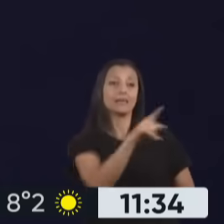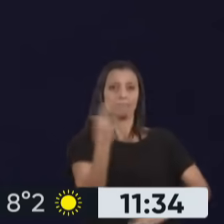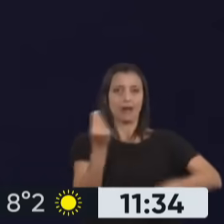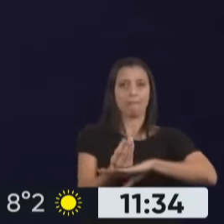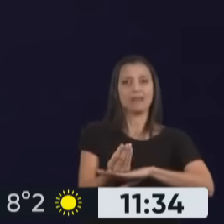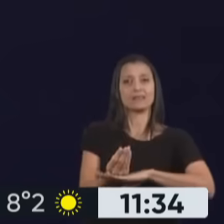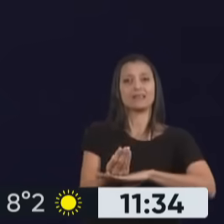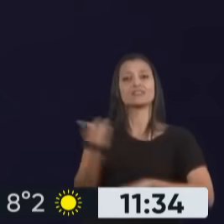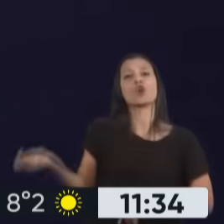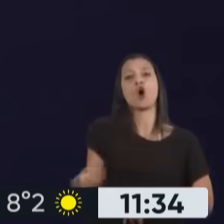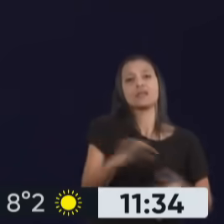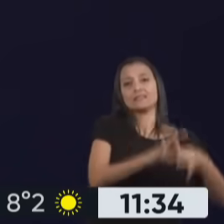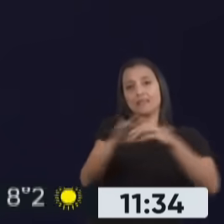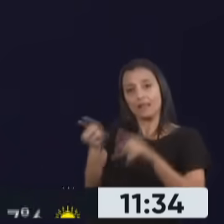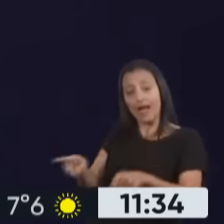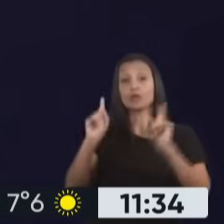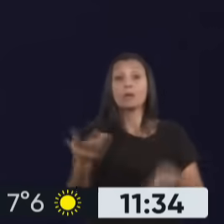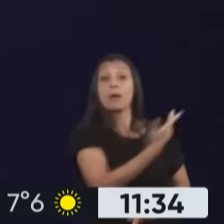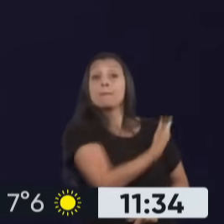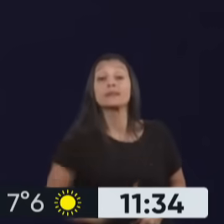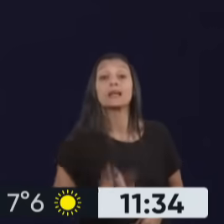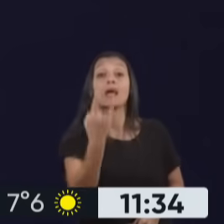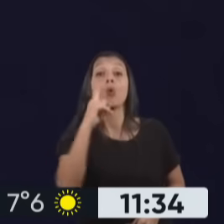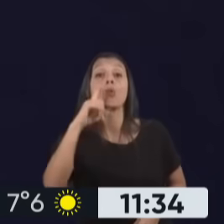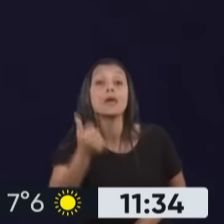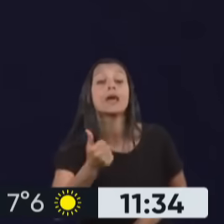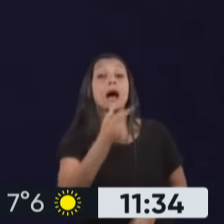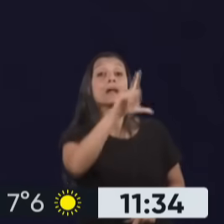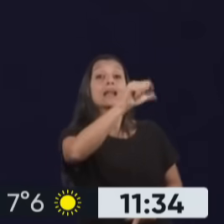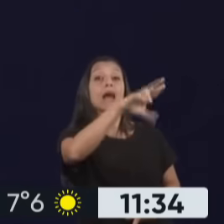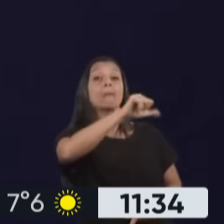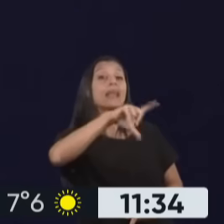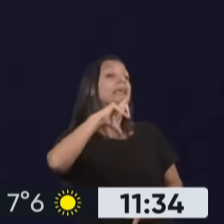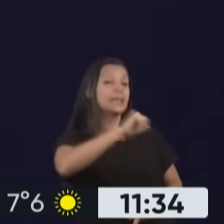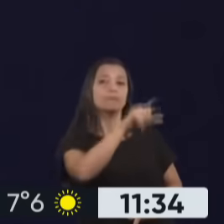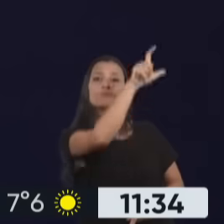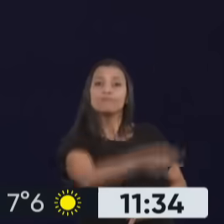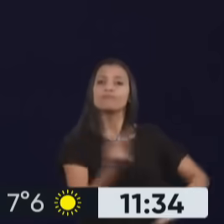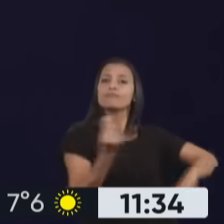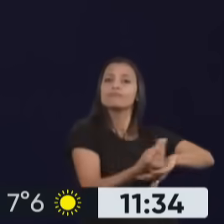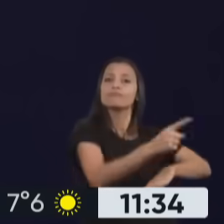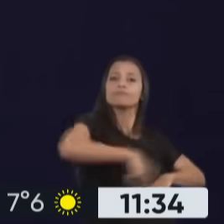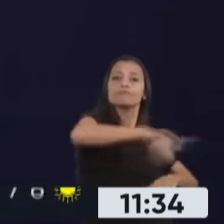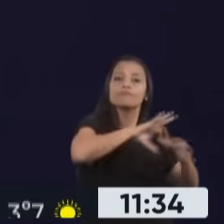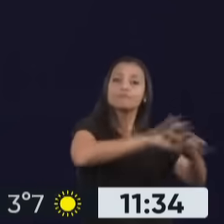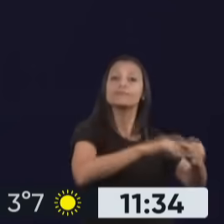los sindicatos, y el presidente de la UIA, Martín Rapalini, por el sector